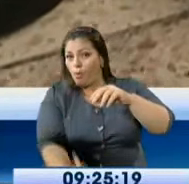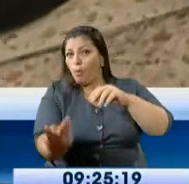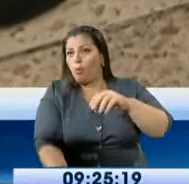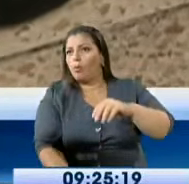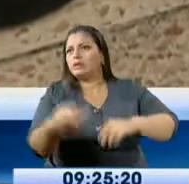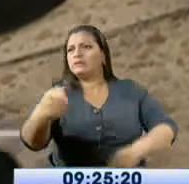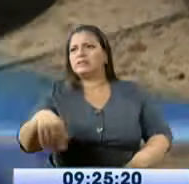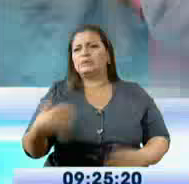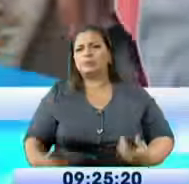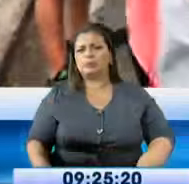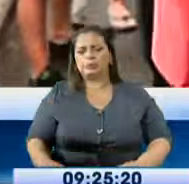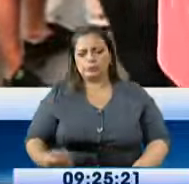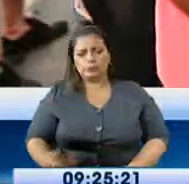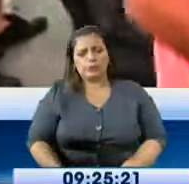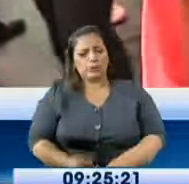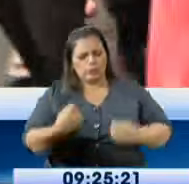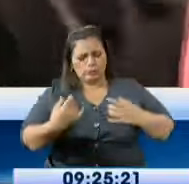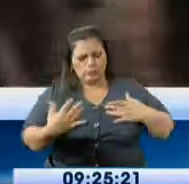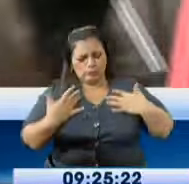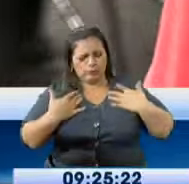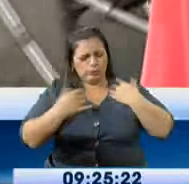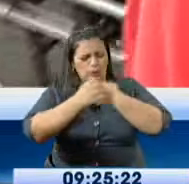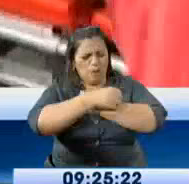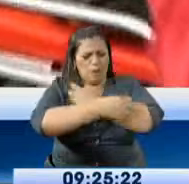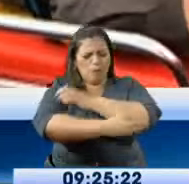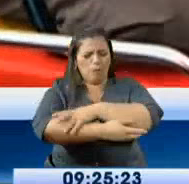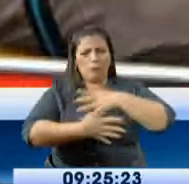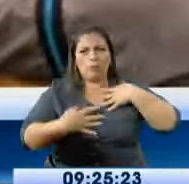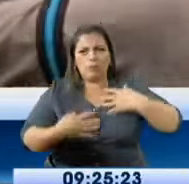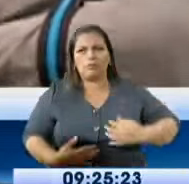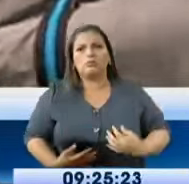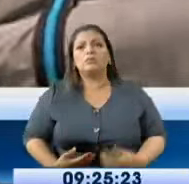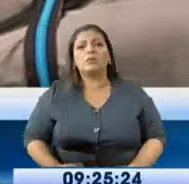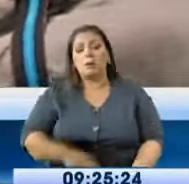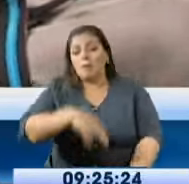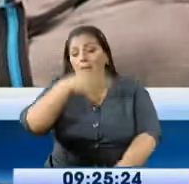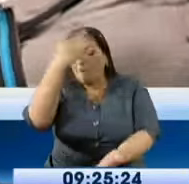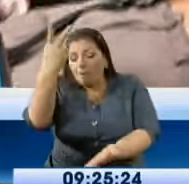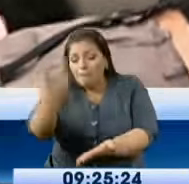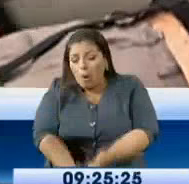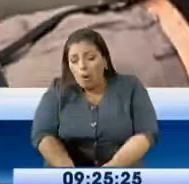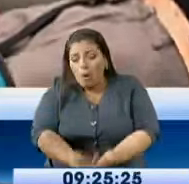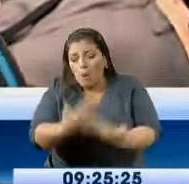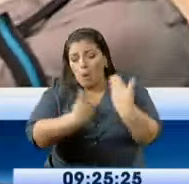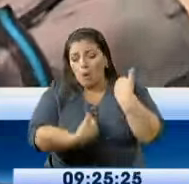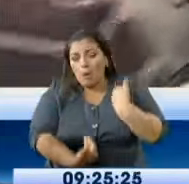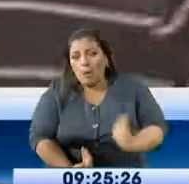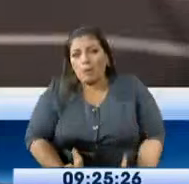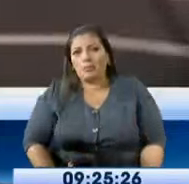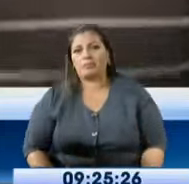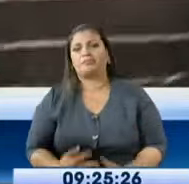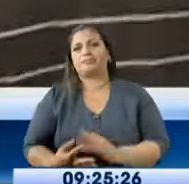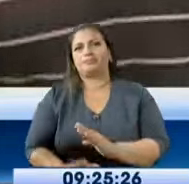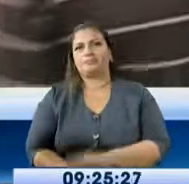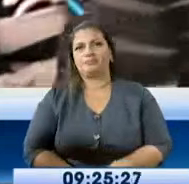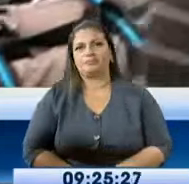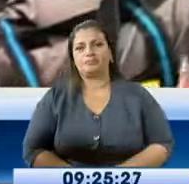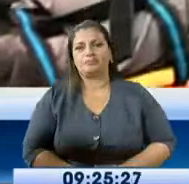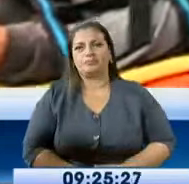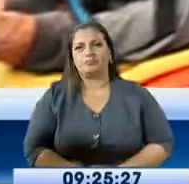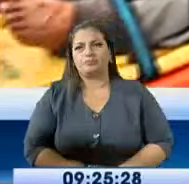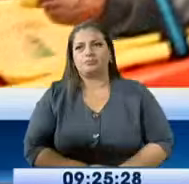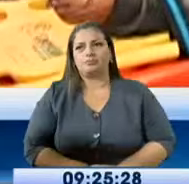había sufrido quemaduras, a más de las heridas, producto de la caída. Una casa, como les indicaba, construcción